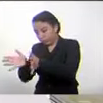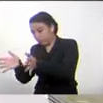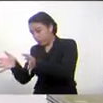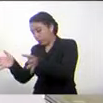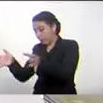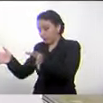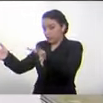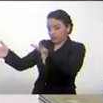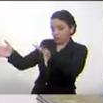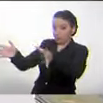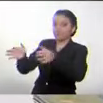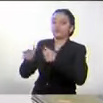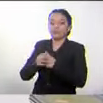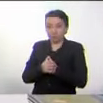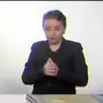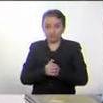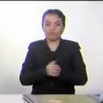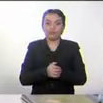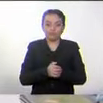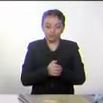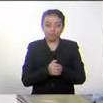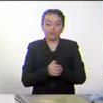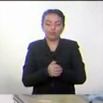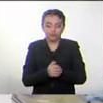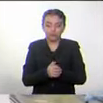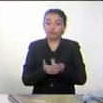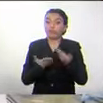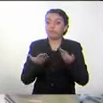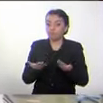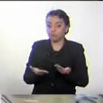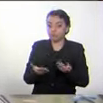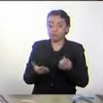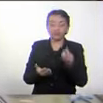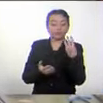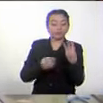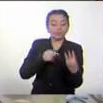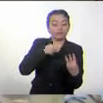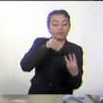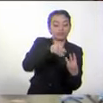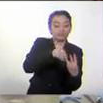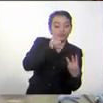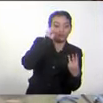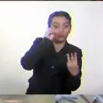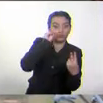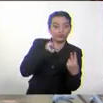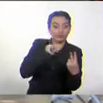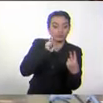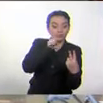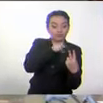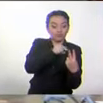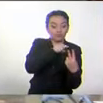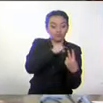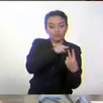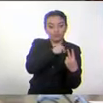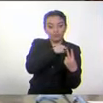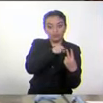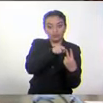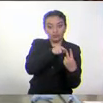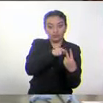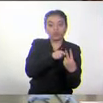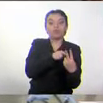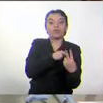principal. Para este caso, cuando removíamos uno de los LED, los otros 2 todavía